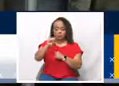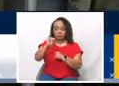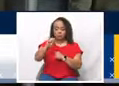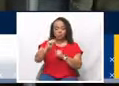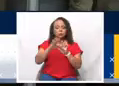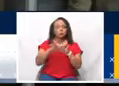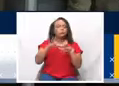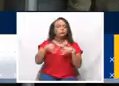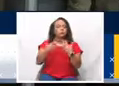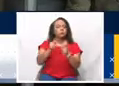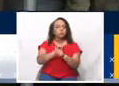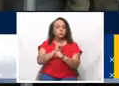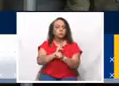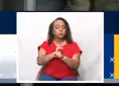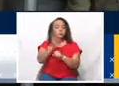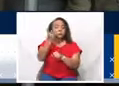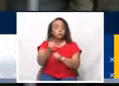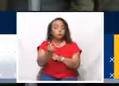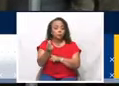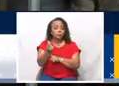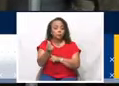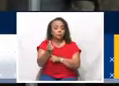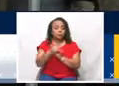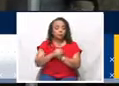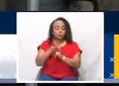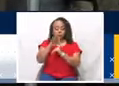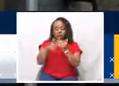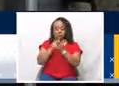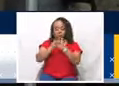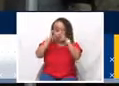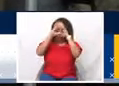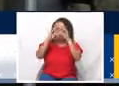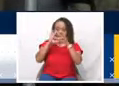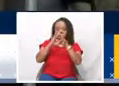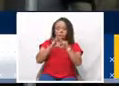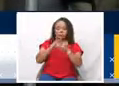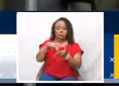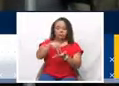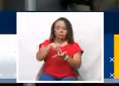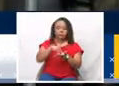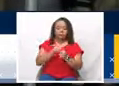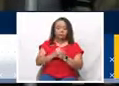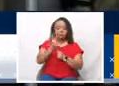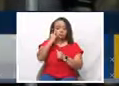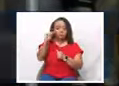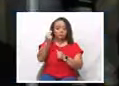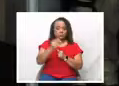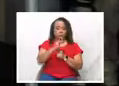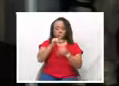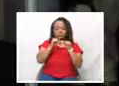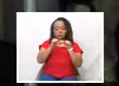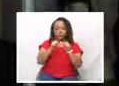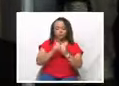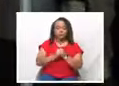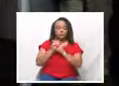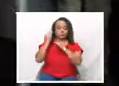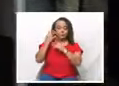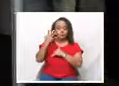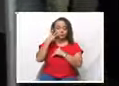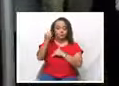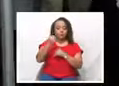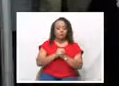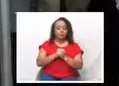cuánto valen las prótesis, toda esta información alrededor de la figura de Sherman Witty. Vamos a ir a verla y seguimos pendiente de la salida